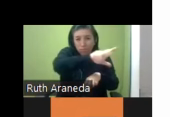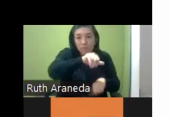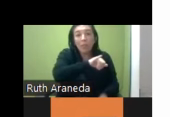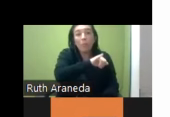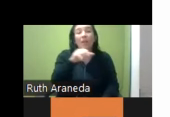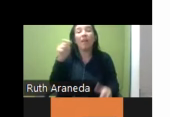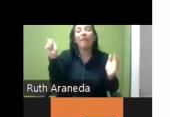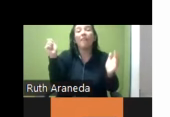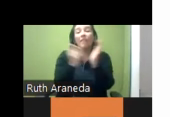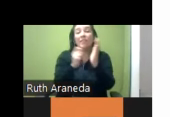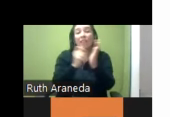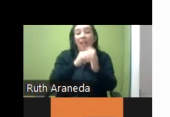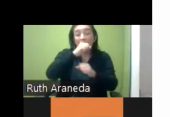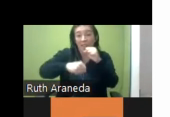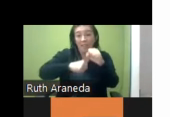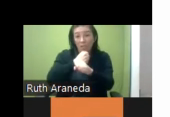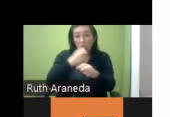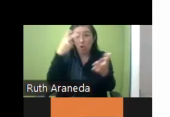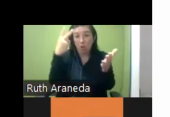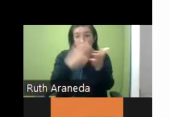planificó una